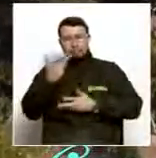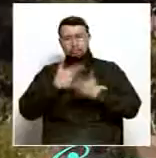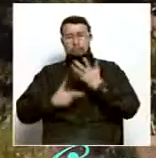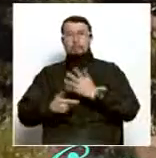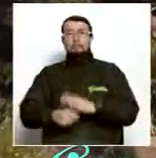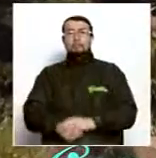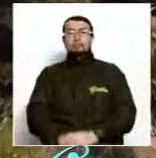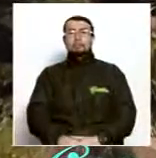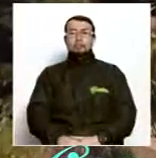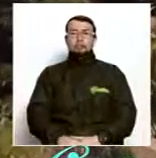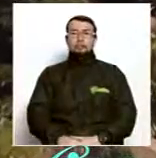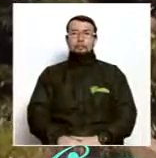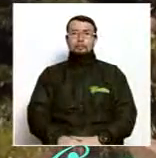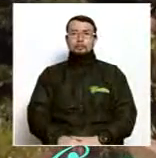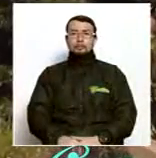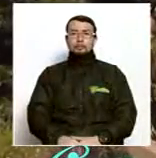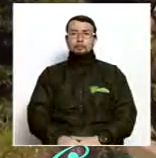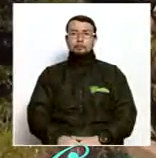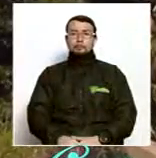Ábrete,